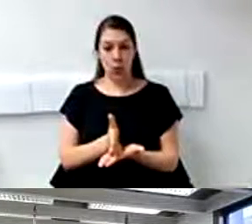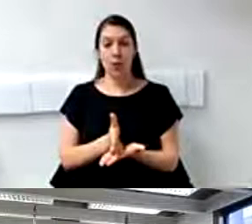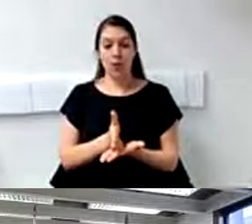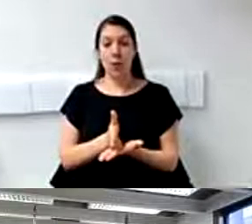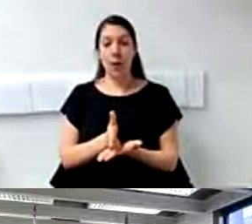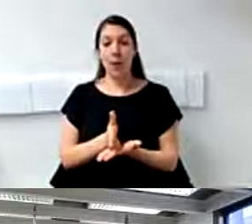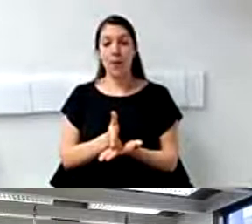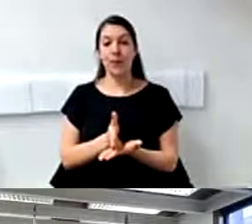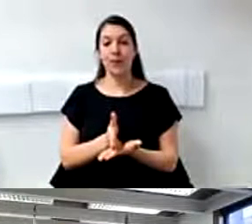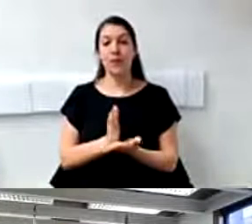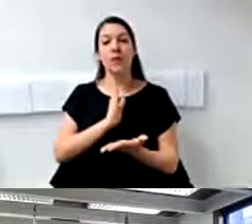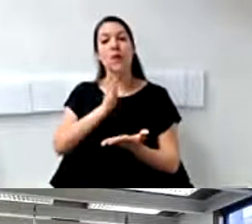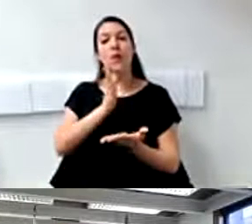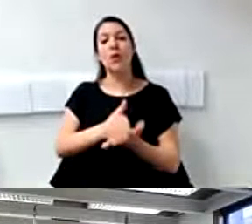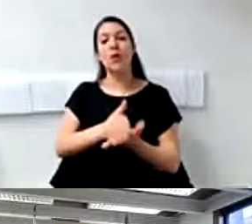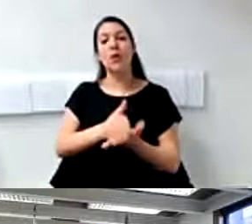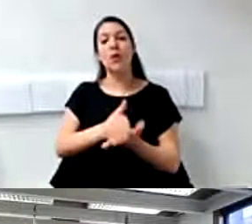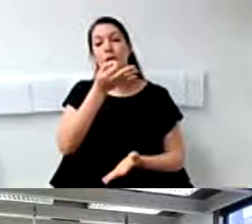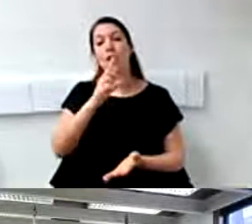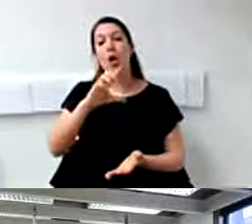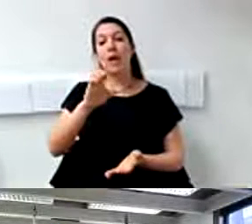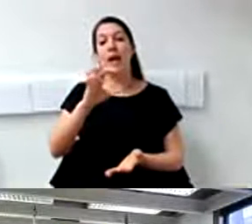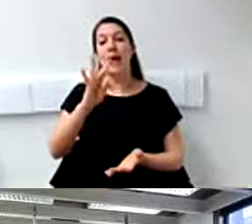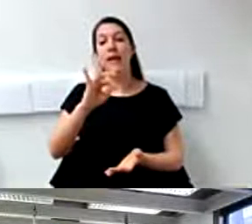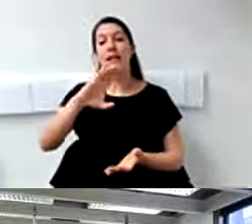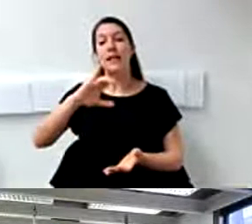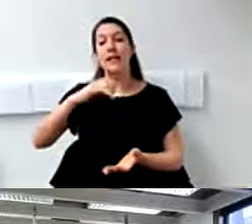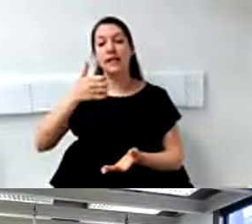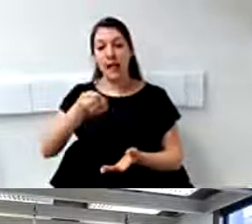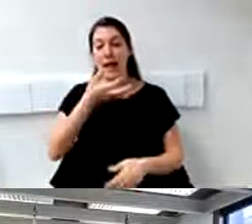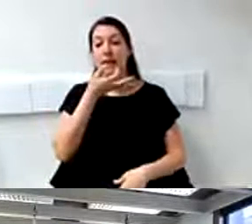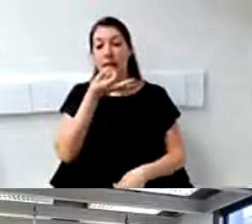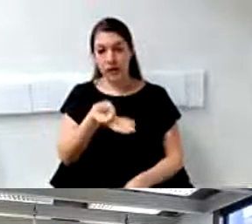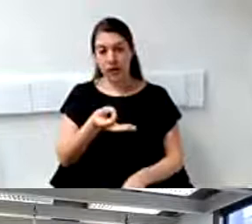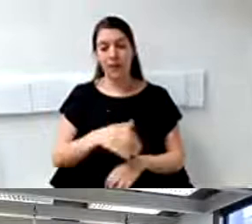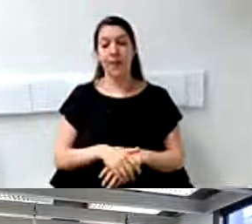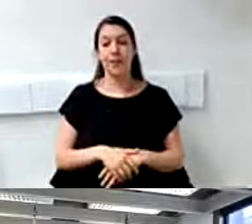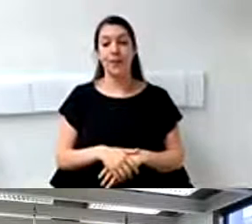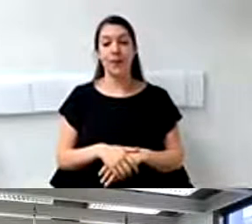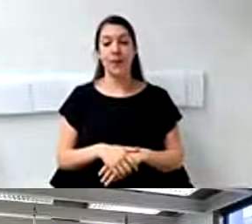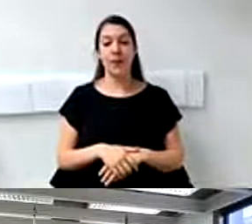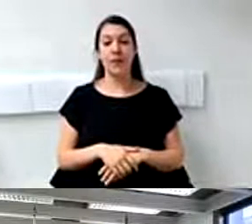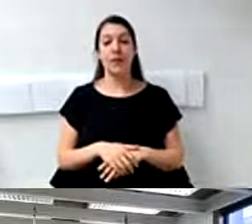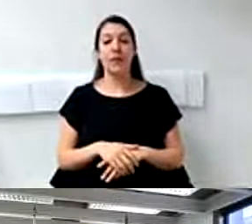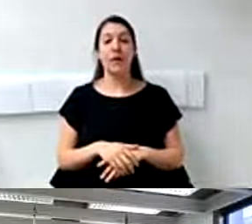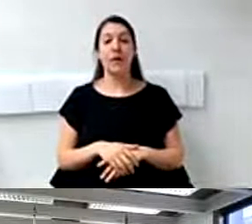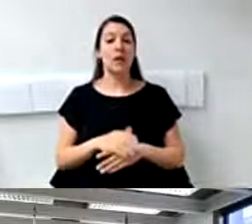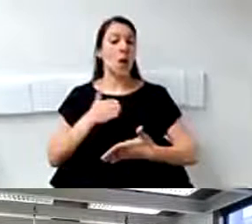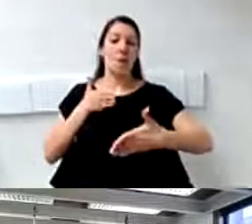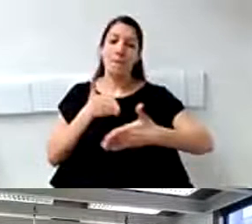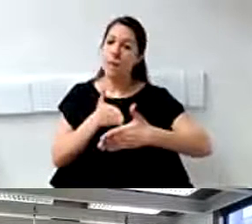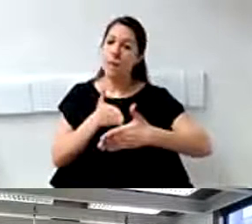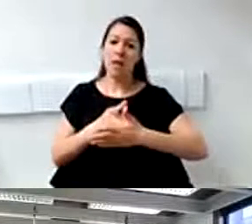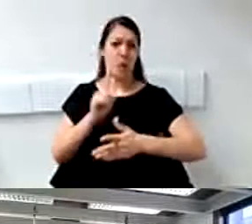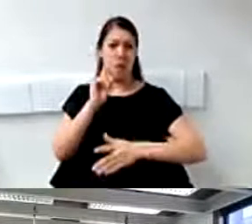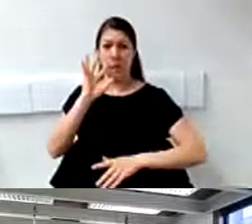una última mención de Leticia de Candel, que decía, como gran barrera, no reconocer a las